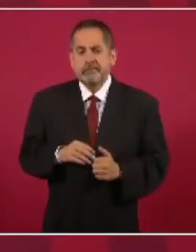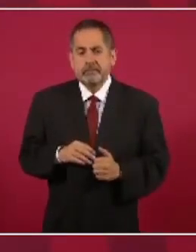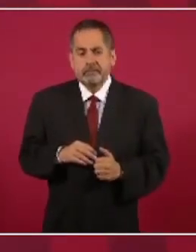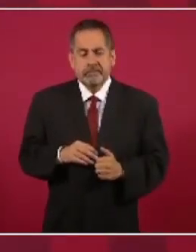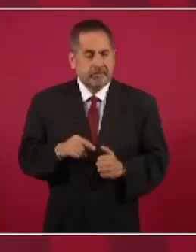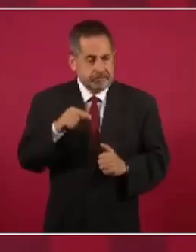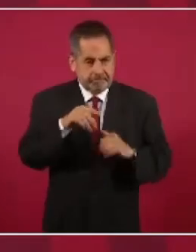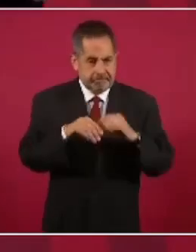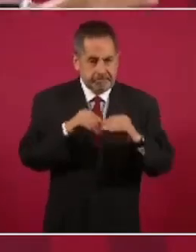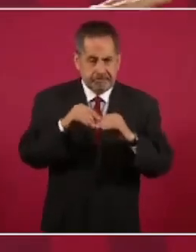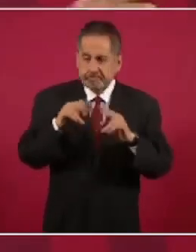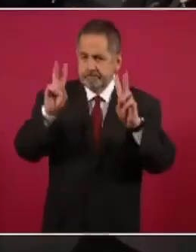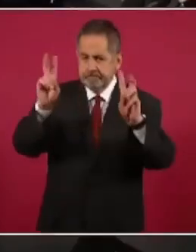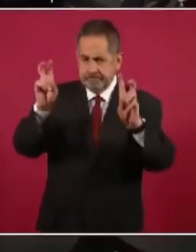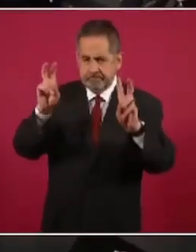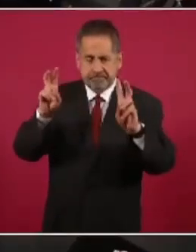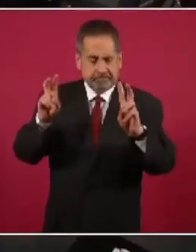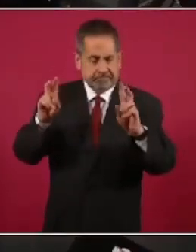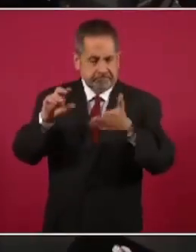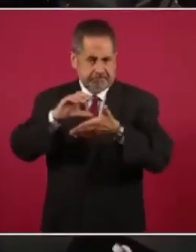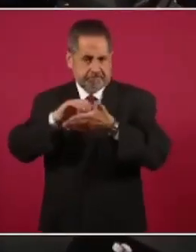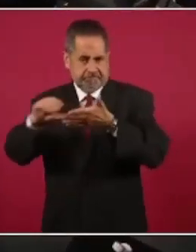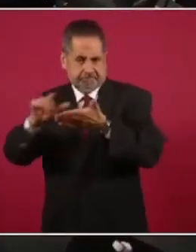agenda o este tema